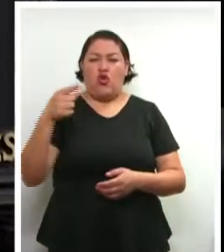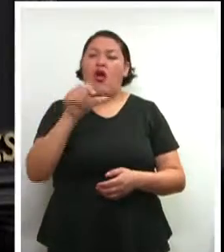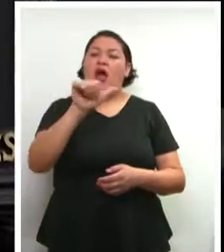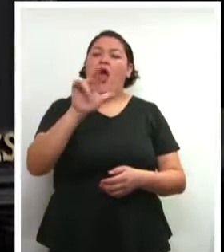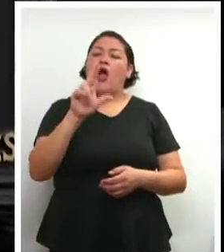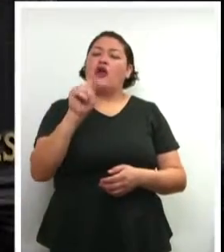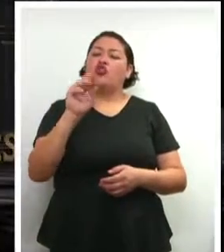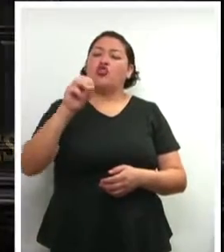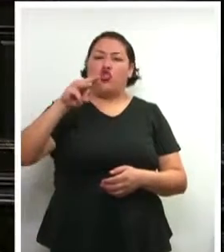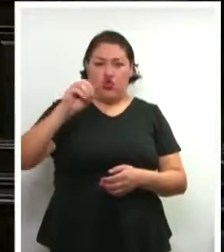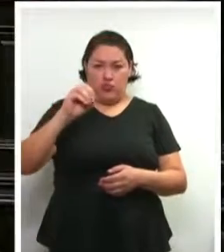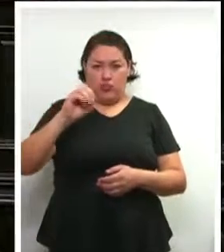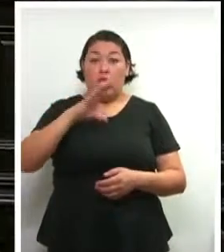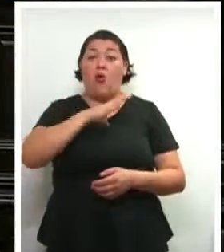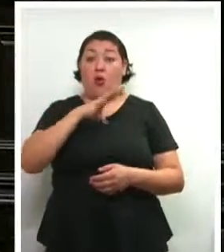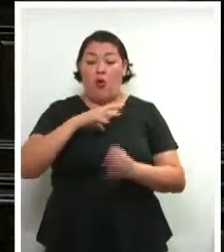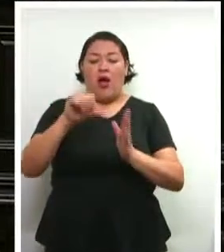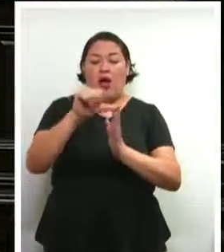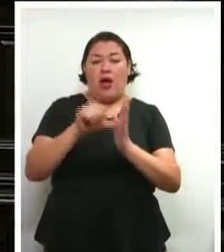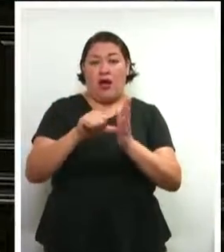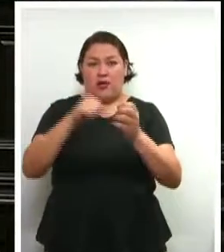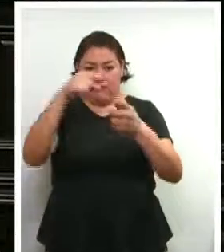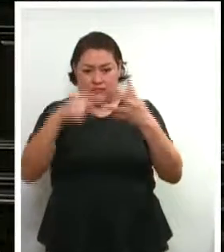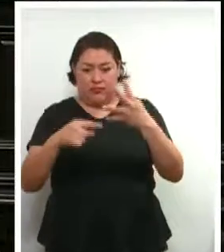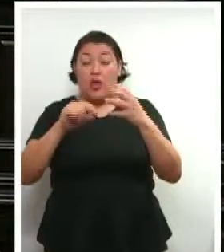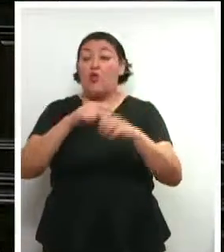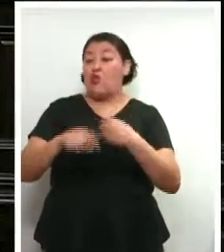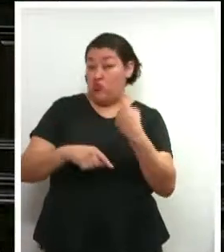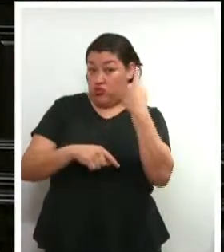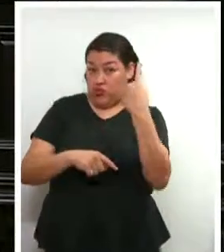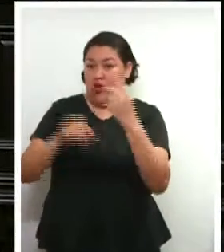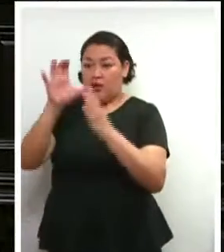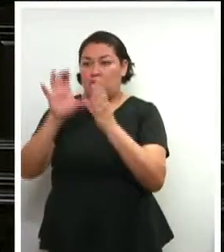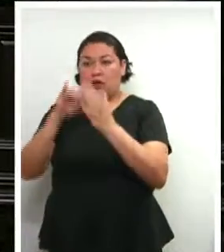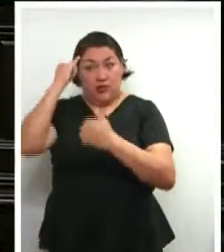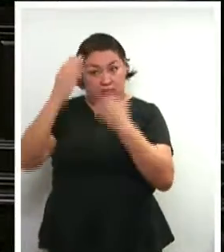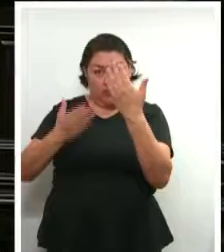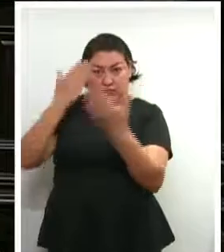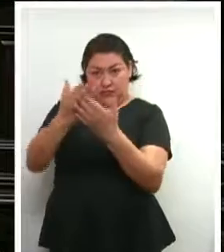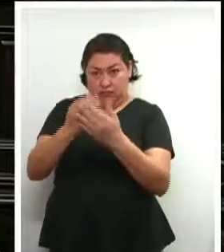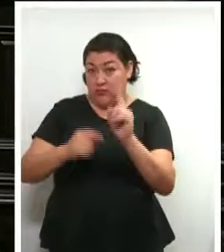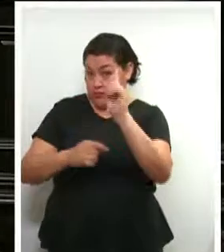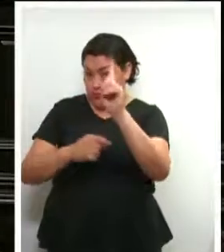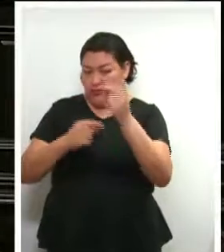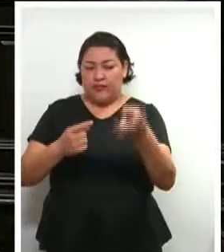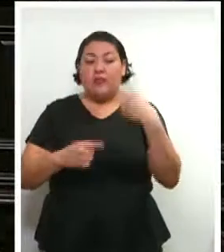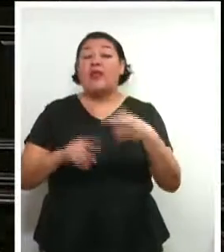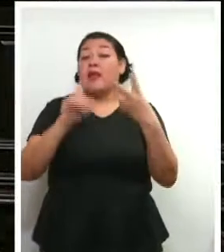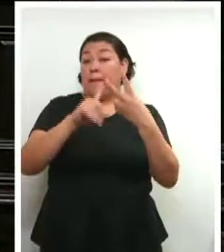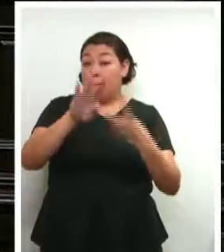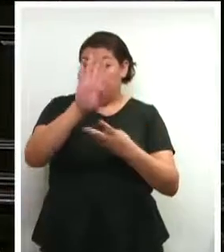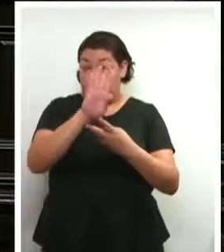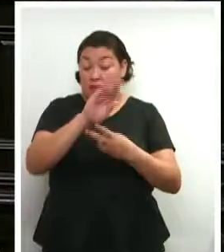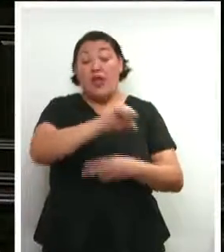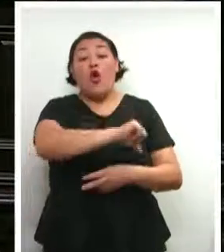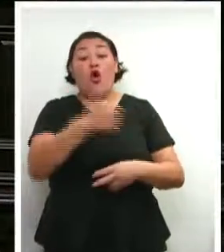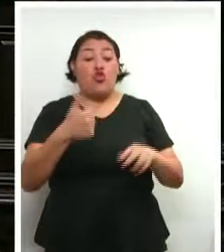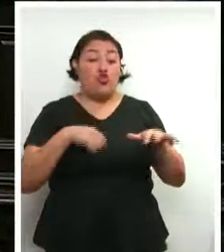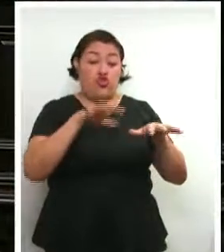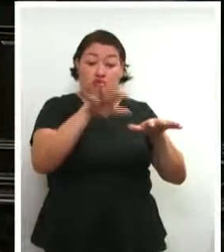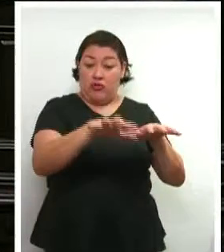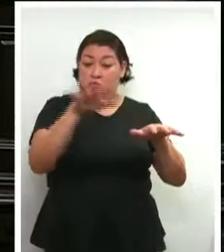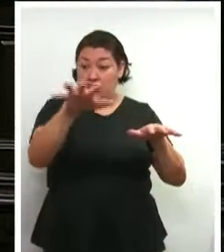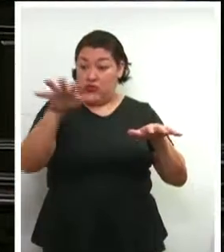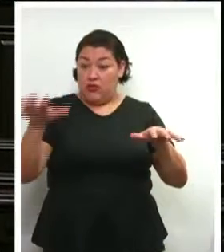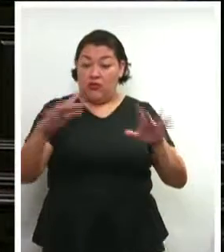Inciso A, debe estar establecido directamente por la Constitución Federal. Inciso B, debe mantener con otros órganos del